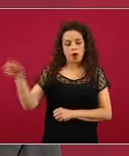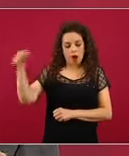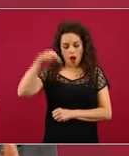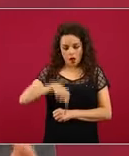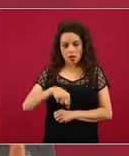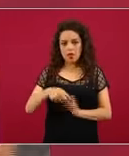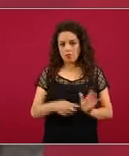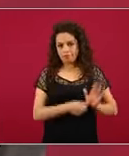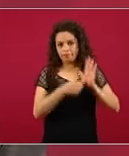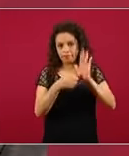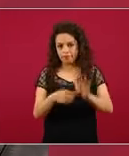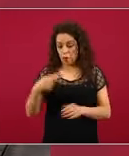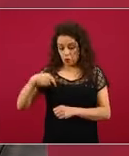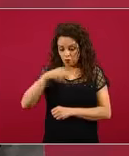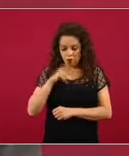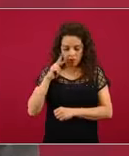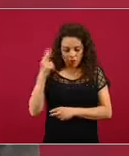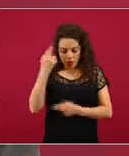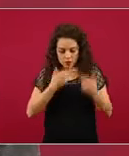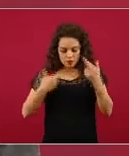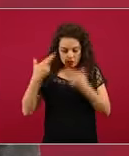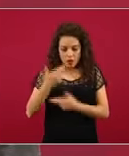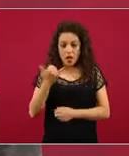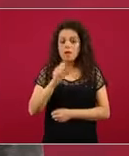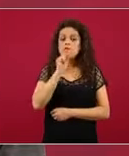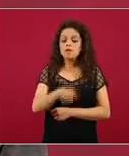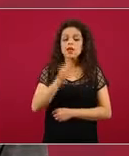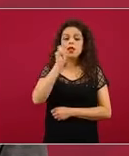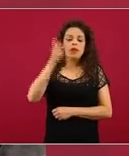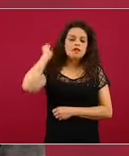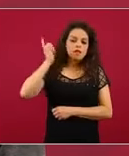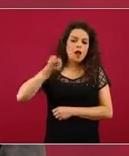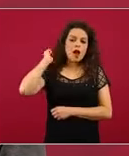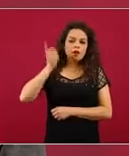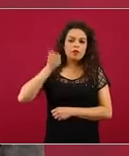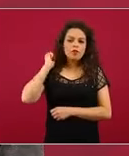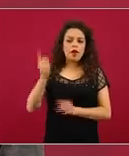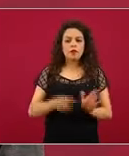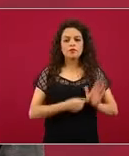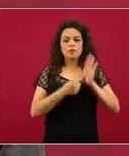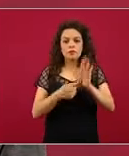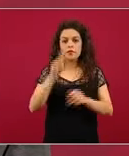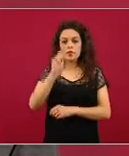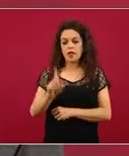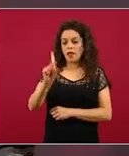y también que publicamos todos los días como datos abiertos.